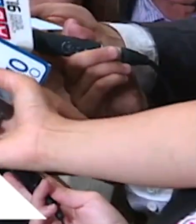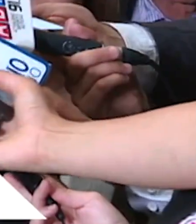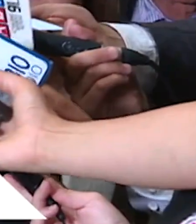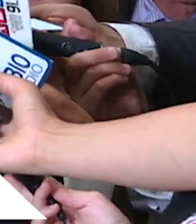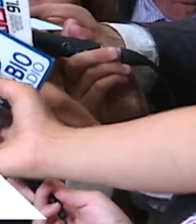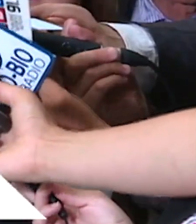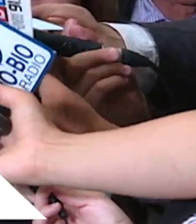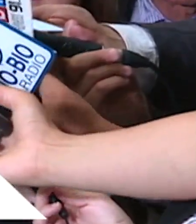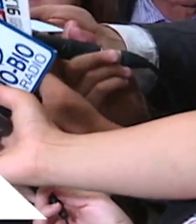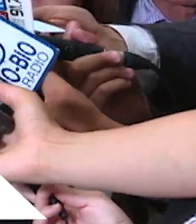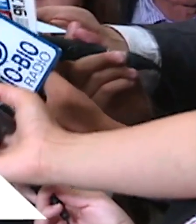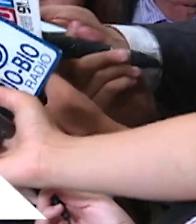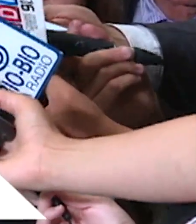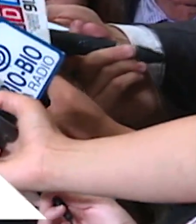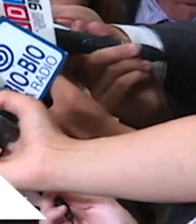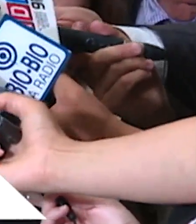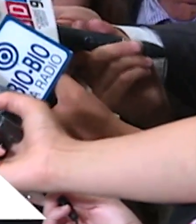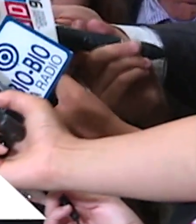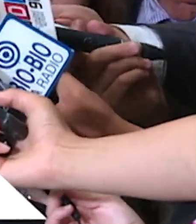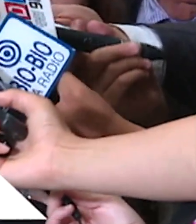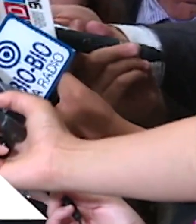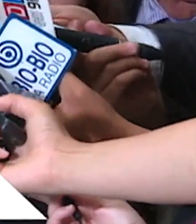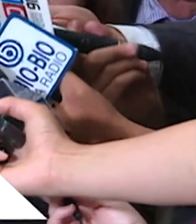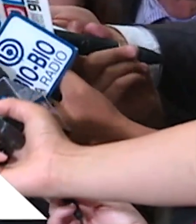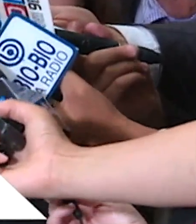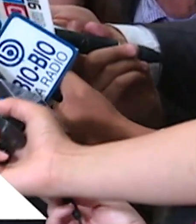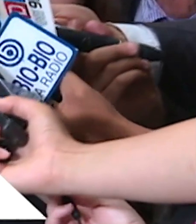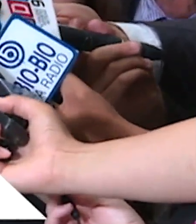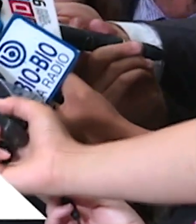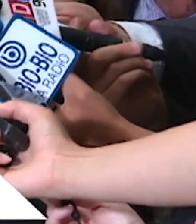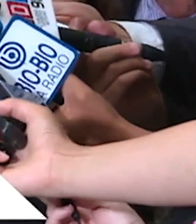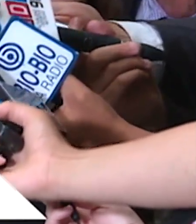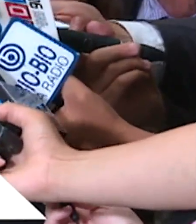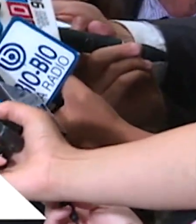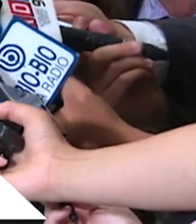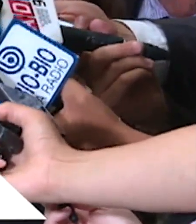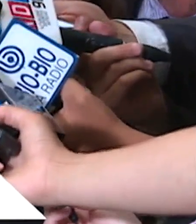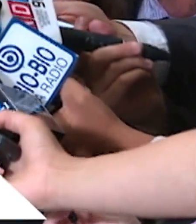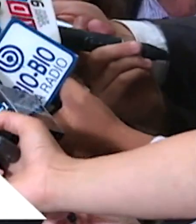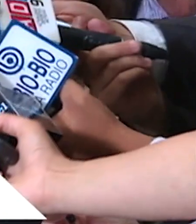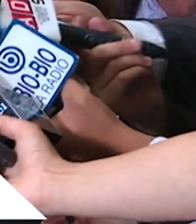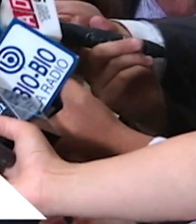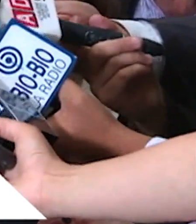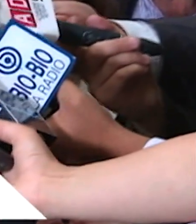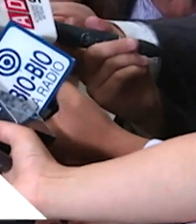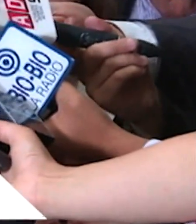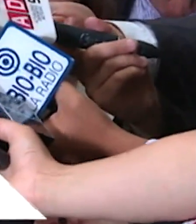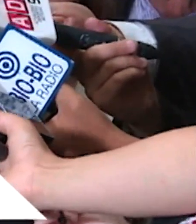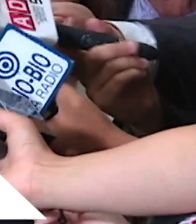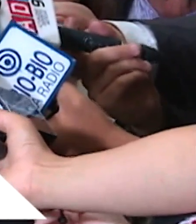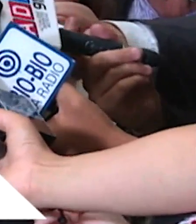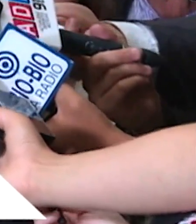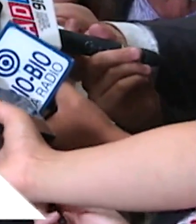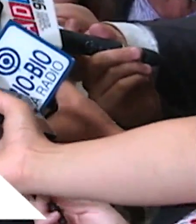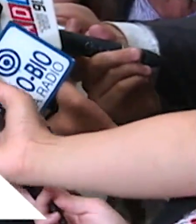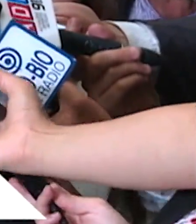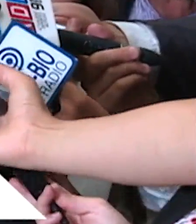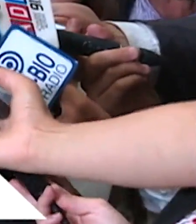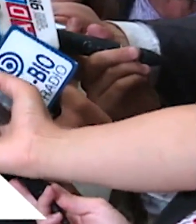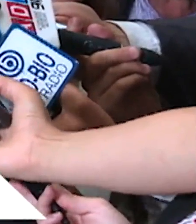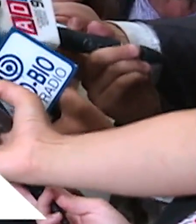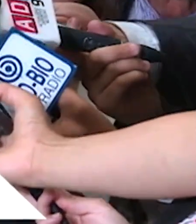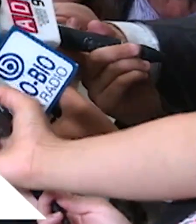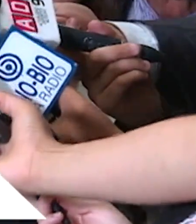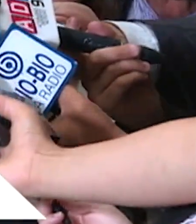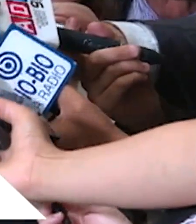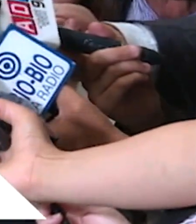ningún misterio que en la araucanía hay problemas muy graves eh Y y desde luego también que el gobierno desde